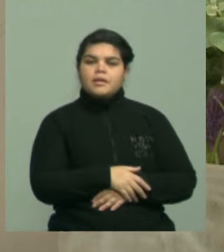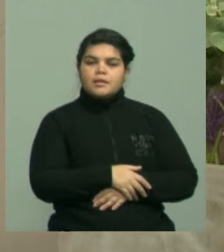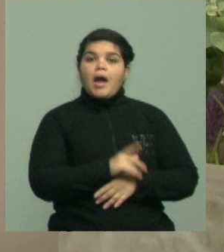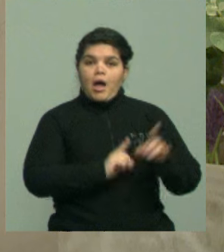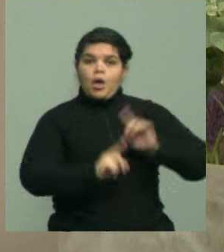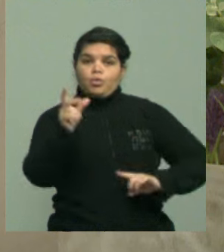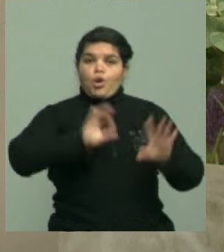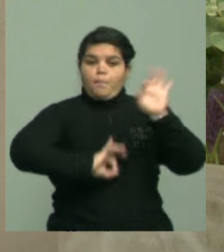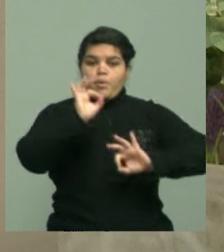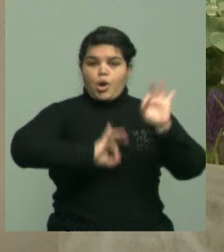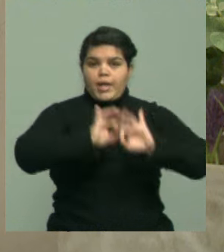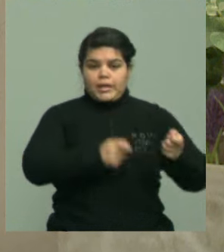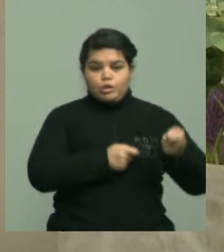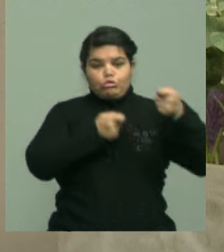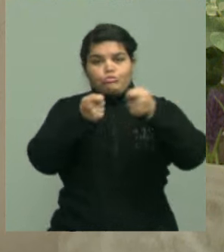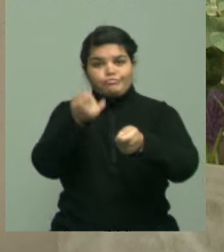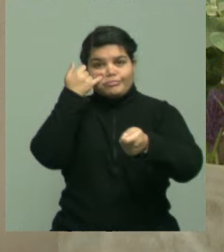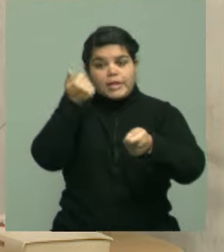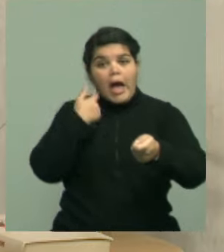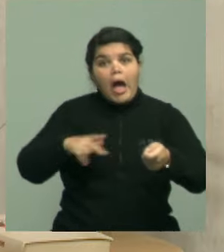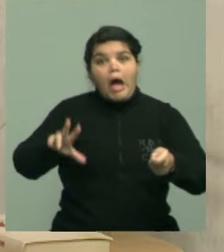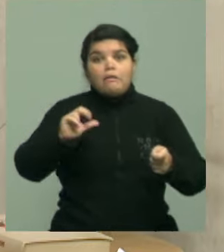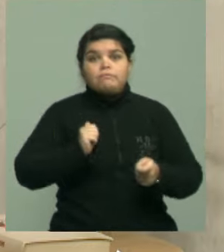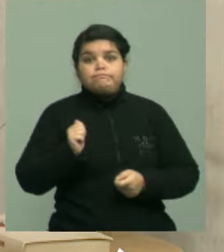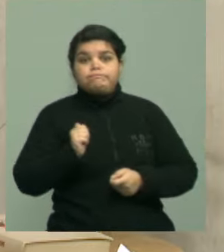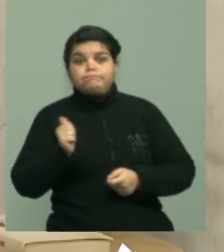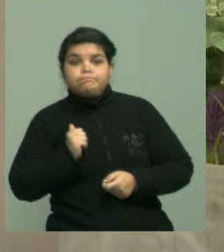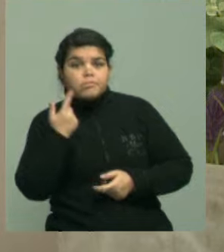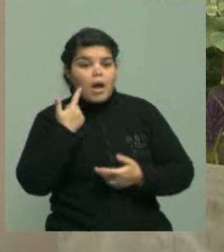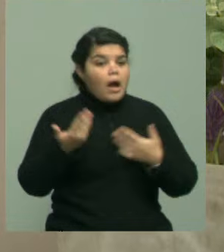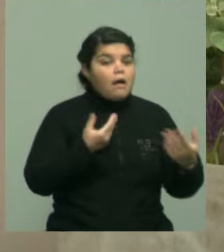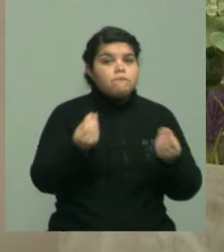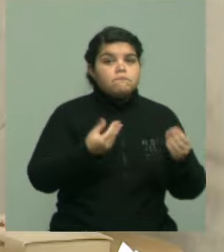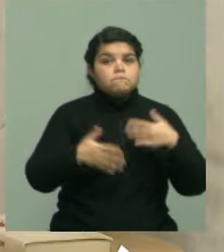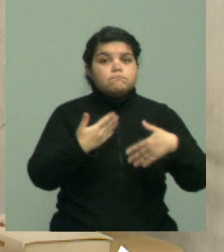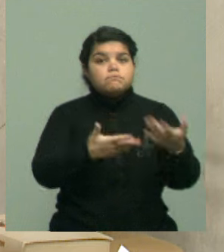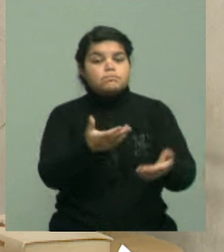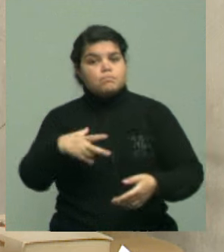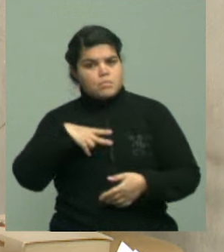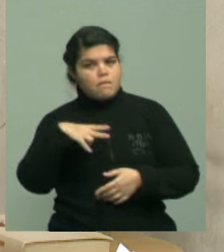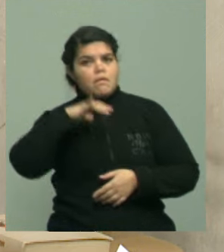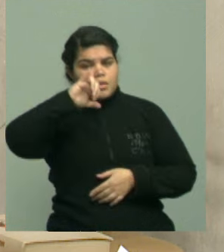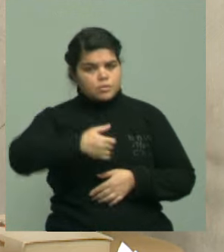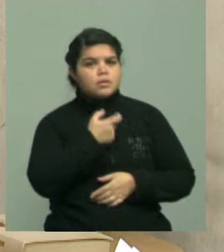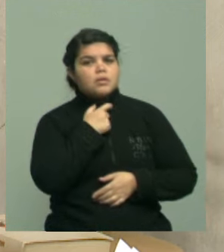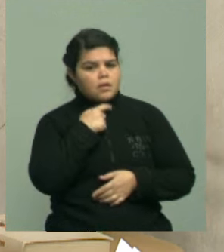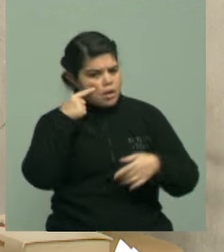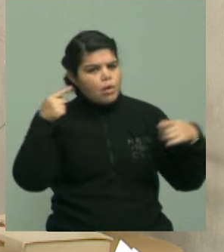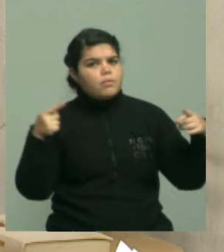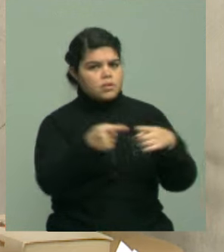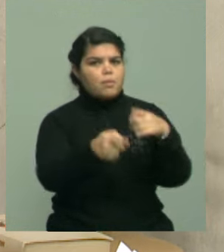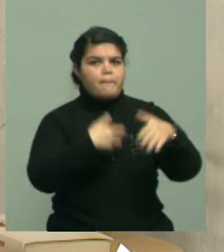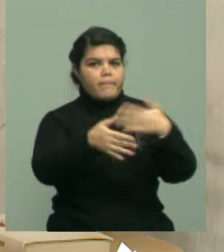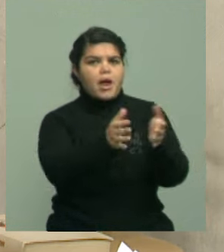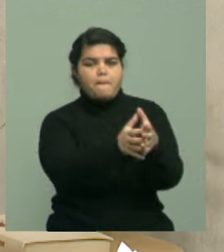ver con iniciativas de inversión, ¿no? De privados que quieran avanzar en ese aspecto. De hecho, vienen todas las empresas de